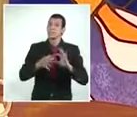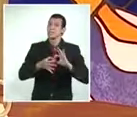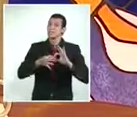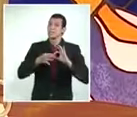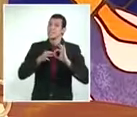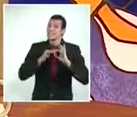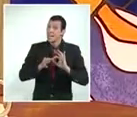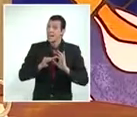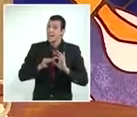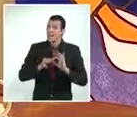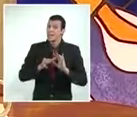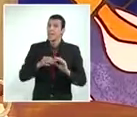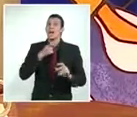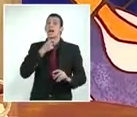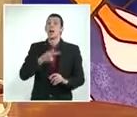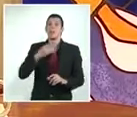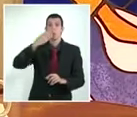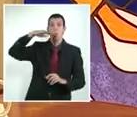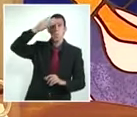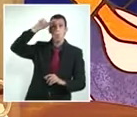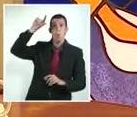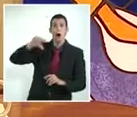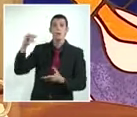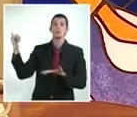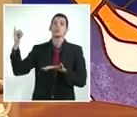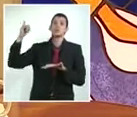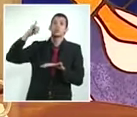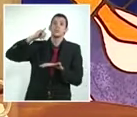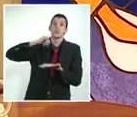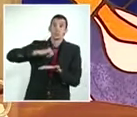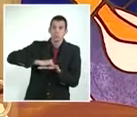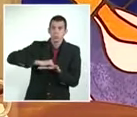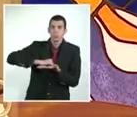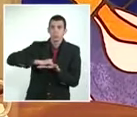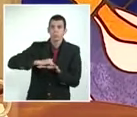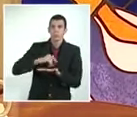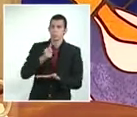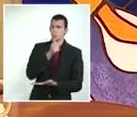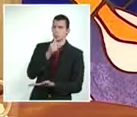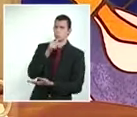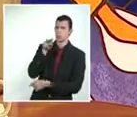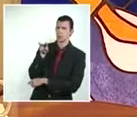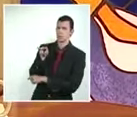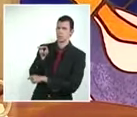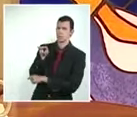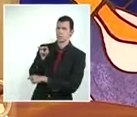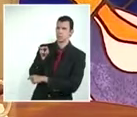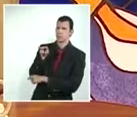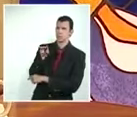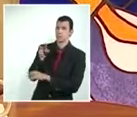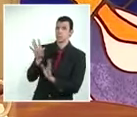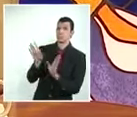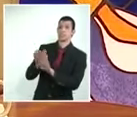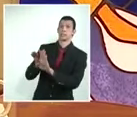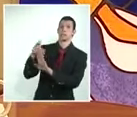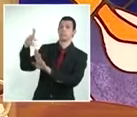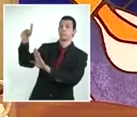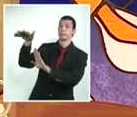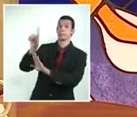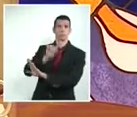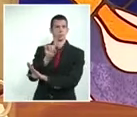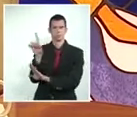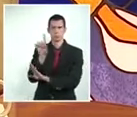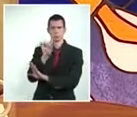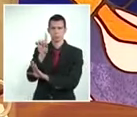incluso como un caso como los que he hablado, a un sospechoso de estar enfermo, será recibido,